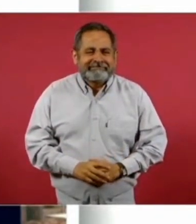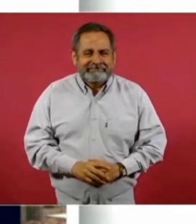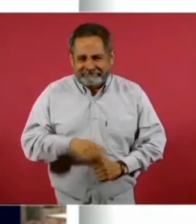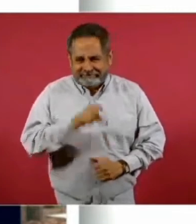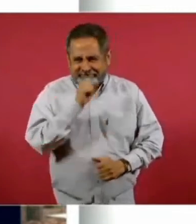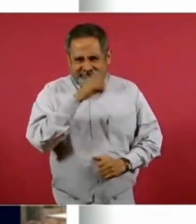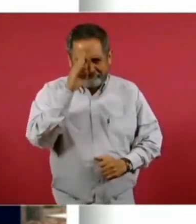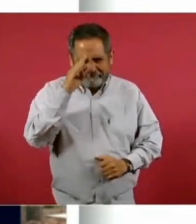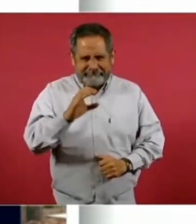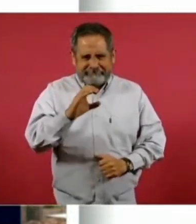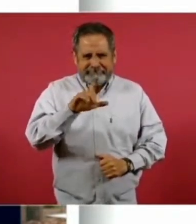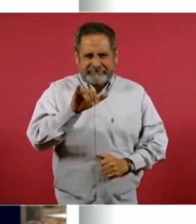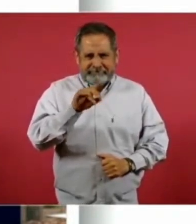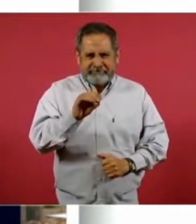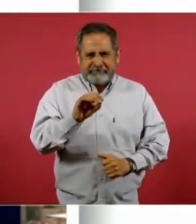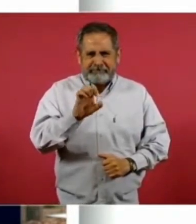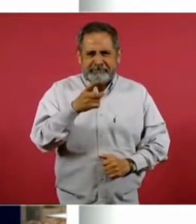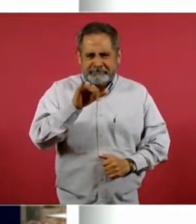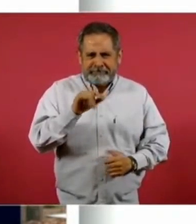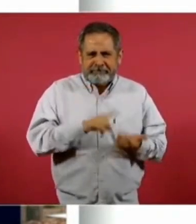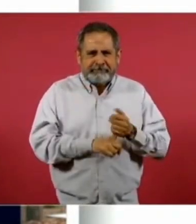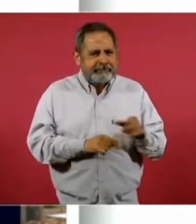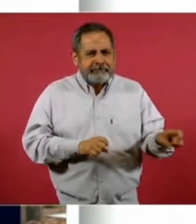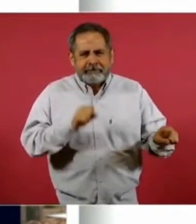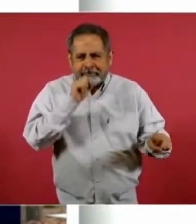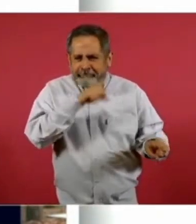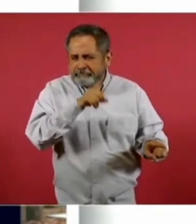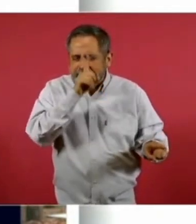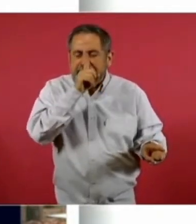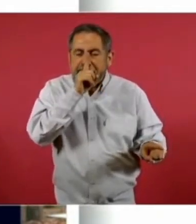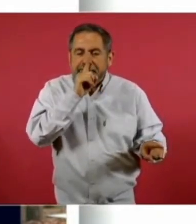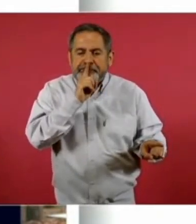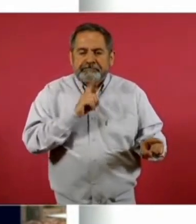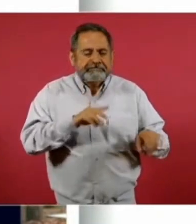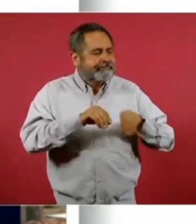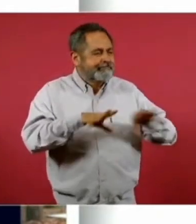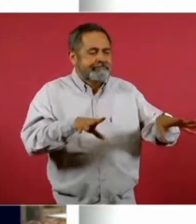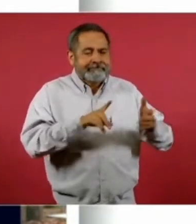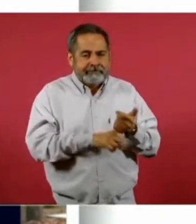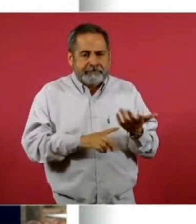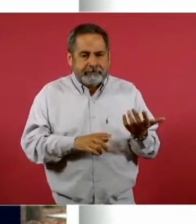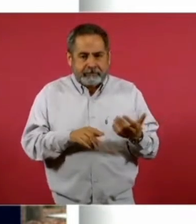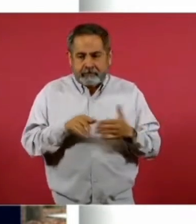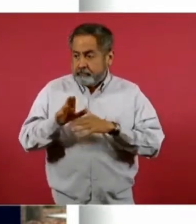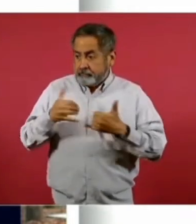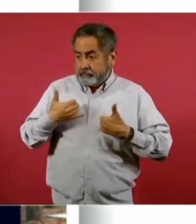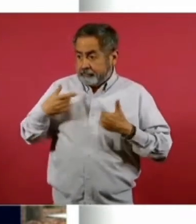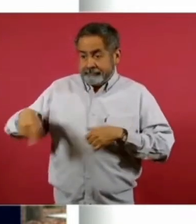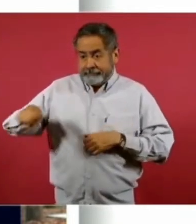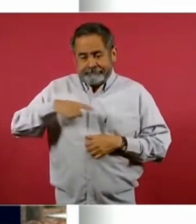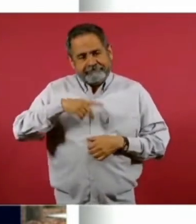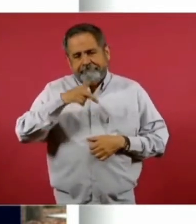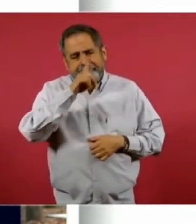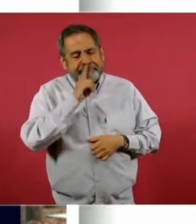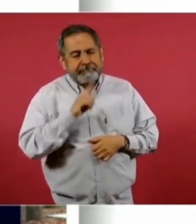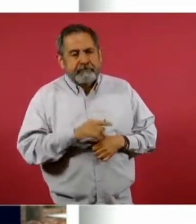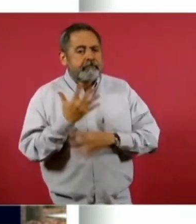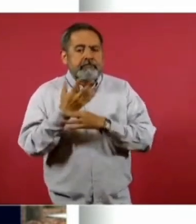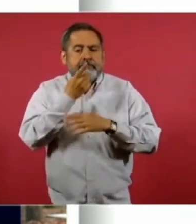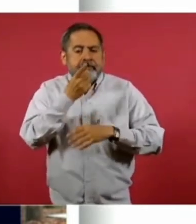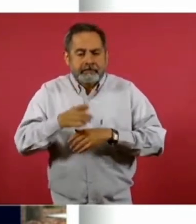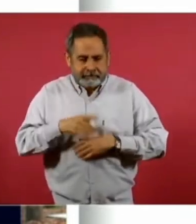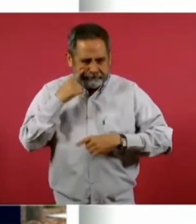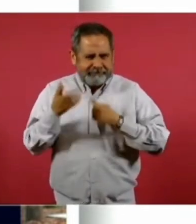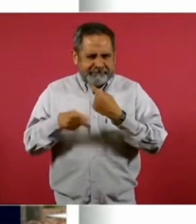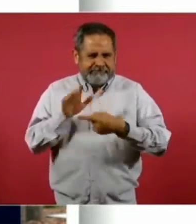X González. Pero esto resultó una mentira, lo publicado de los jóvenes mexicanos. No lo decimos nosotros, vamos